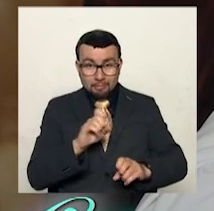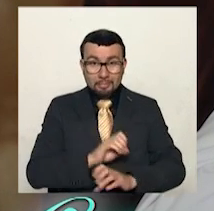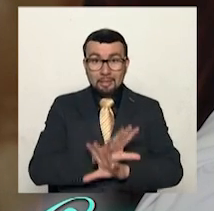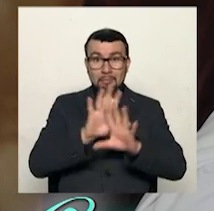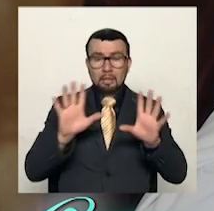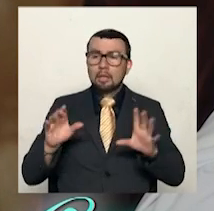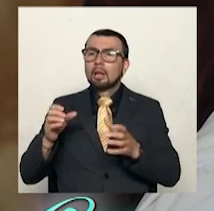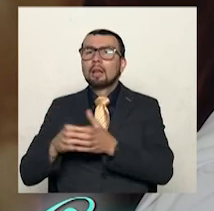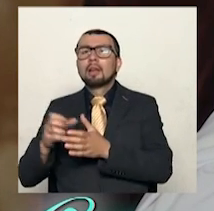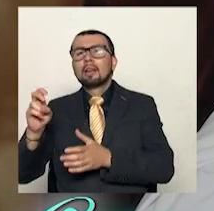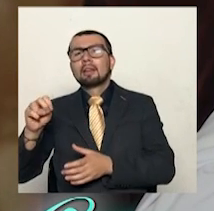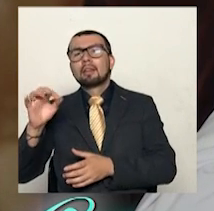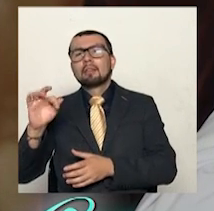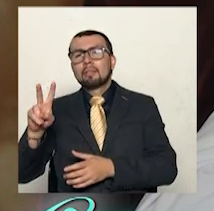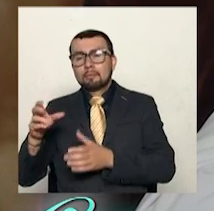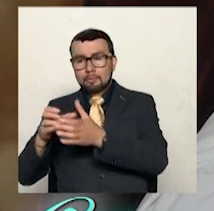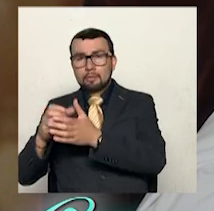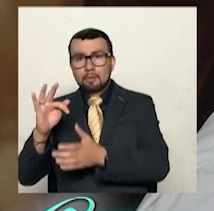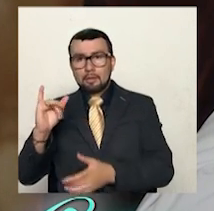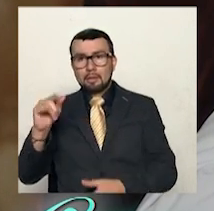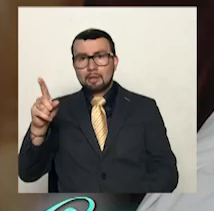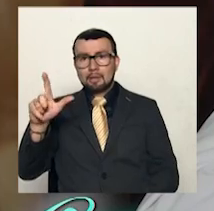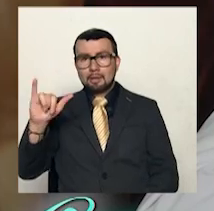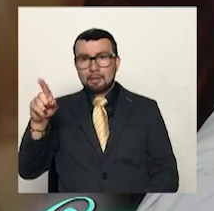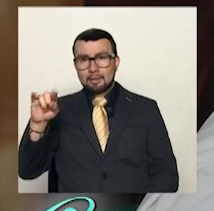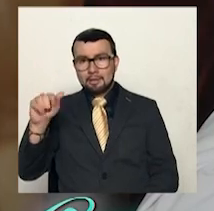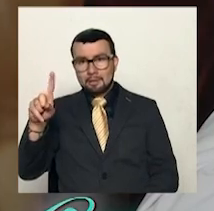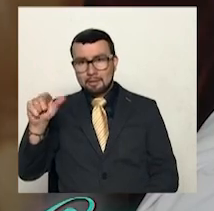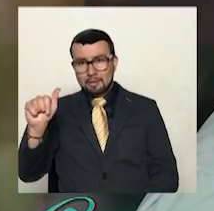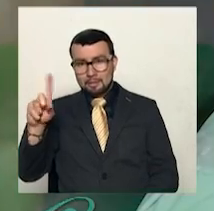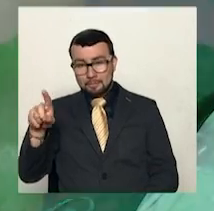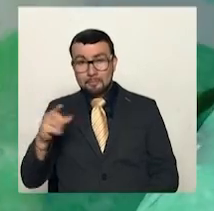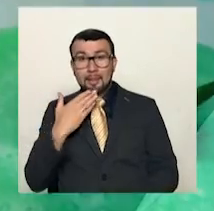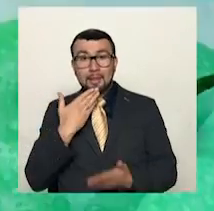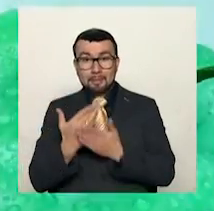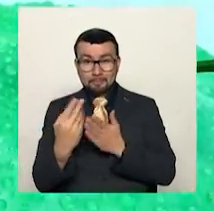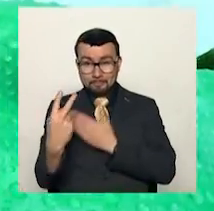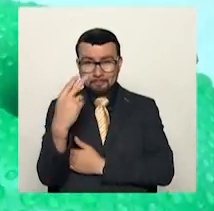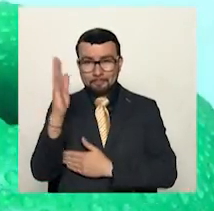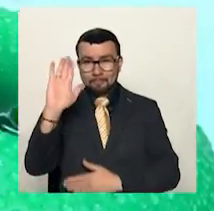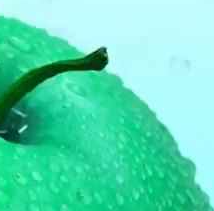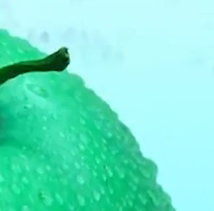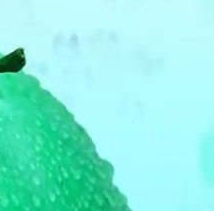NTV y en Teleislas. A todos ustedes, muchas gracias por estar con nosotros.